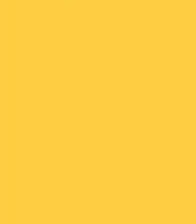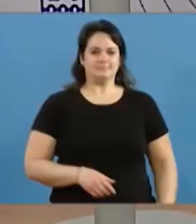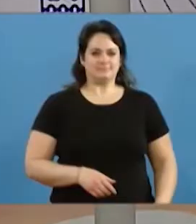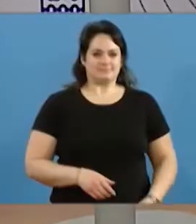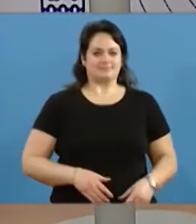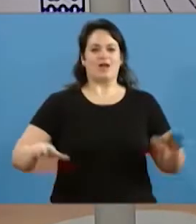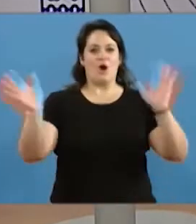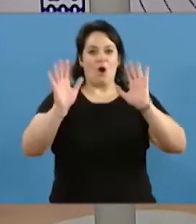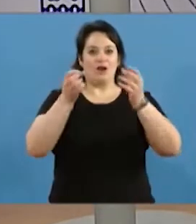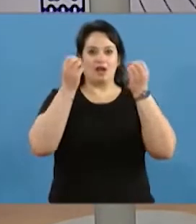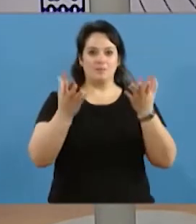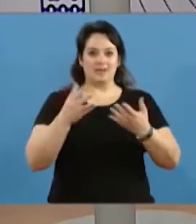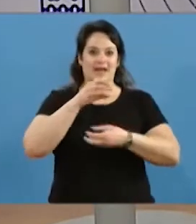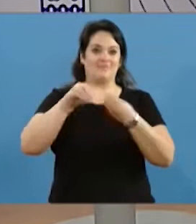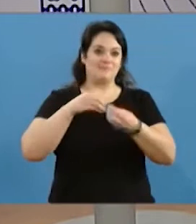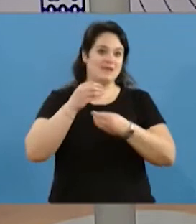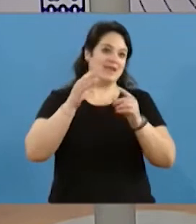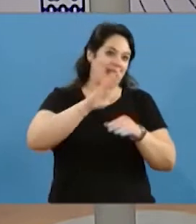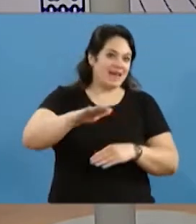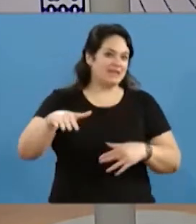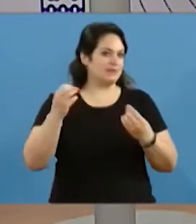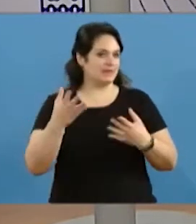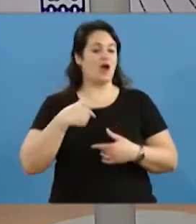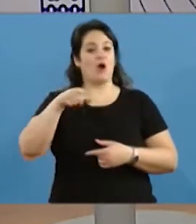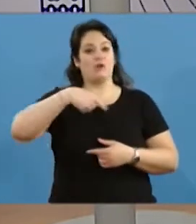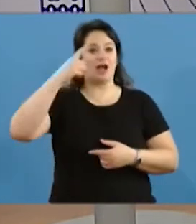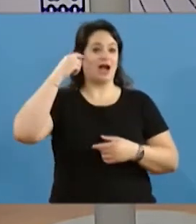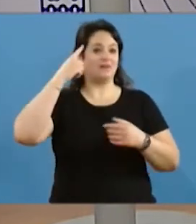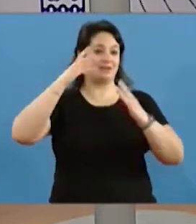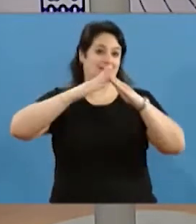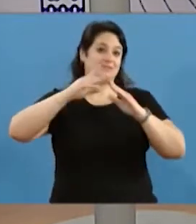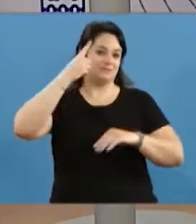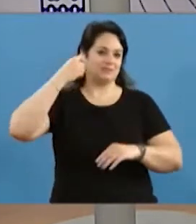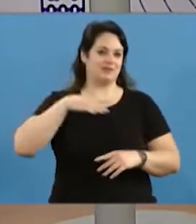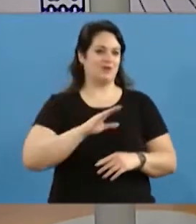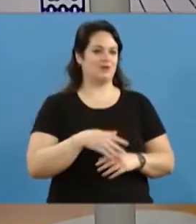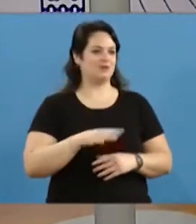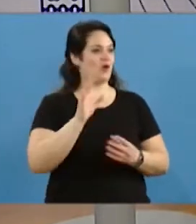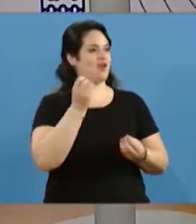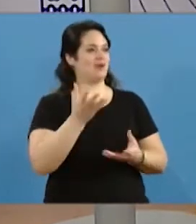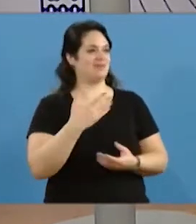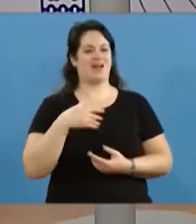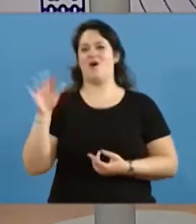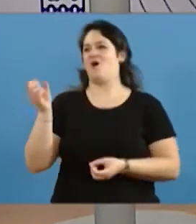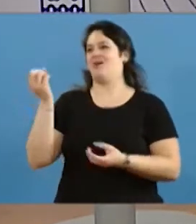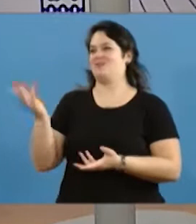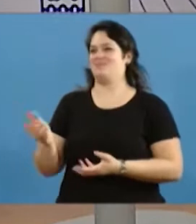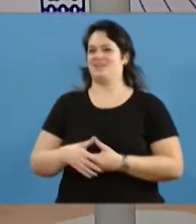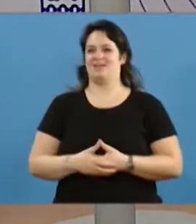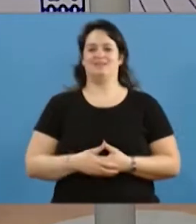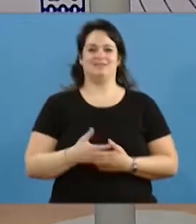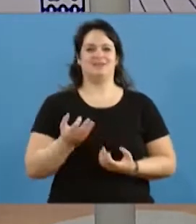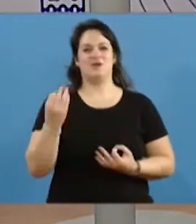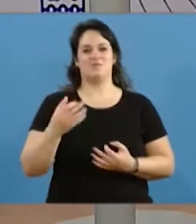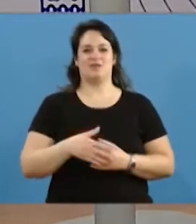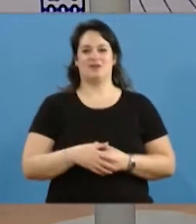Hola chicos, hola familias, ¿cómo están? Aquí estamos aprendiendo en casa. Hola Sofi. Hola Eli, ¿cómo estás? Muy bien, muy